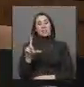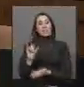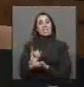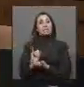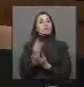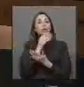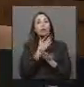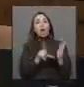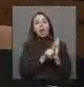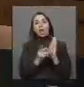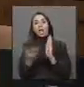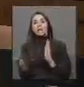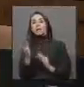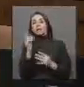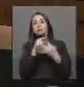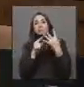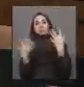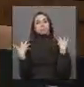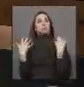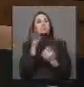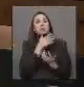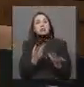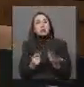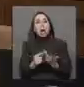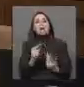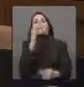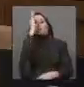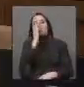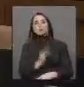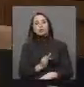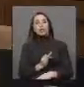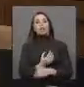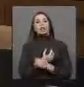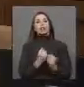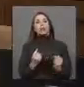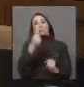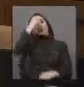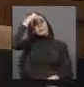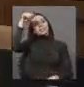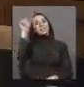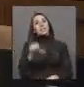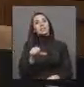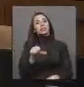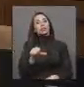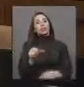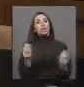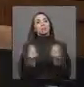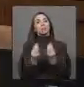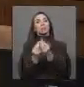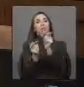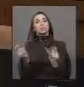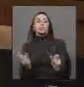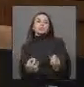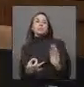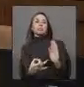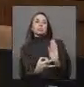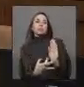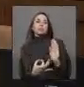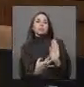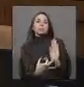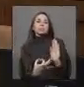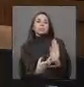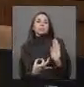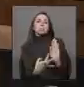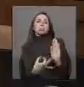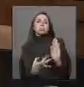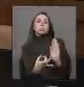instrumentos, la dotación de funcionarios, ni la capacidad de sancionar las masivas conductas de aquellos que infringían de todas